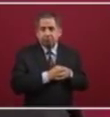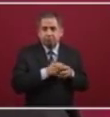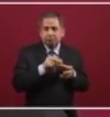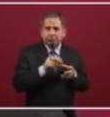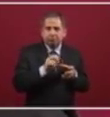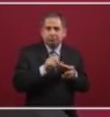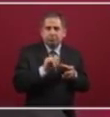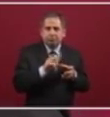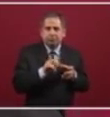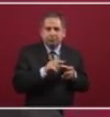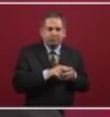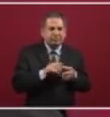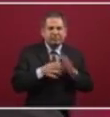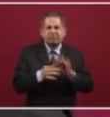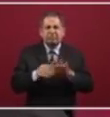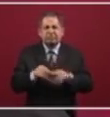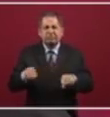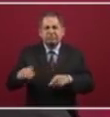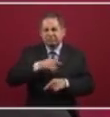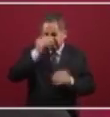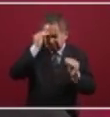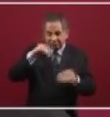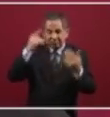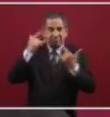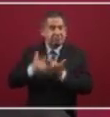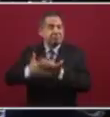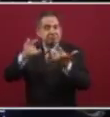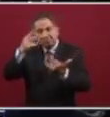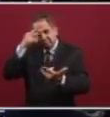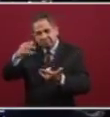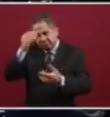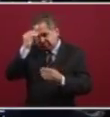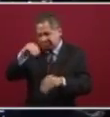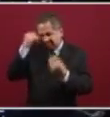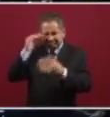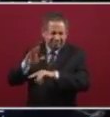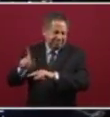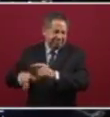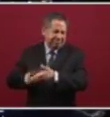nos olvidáramos de nuestra historia,